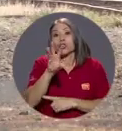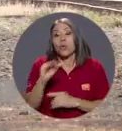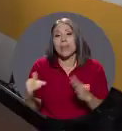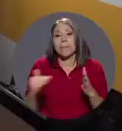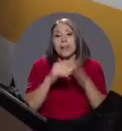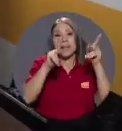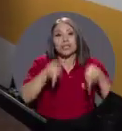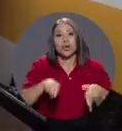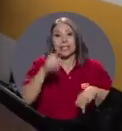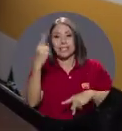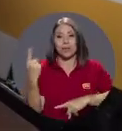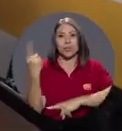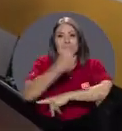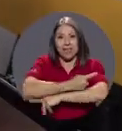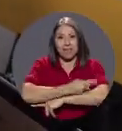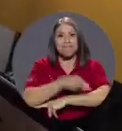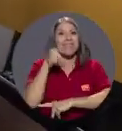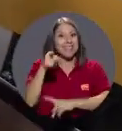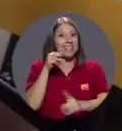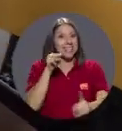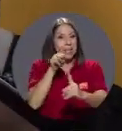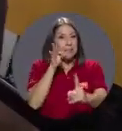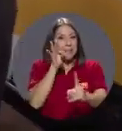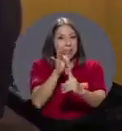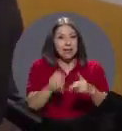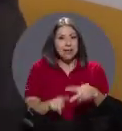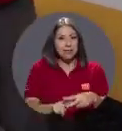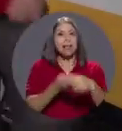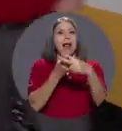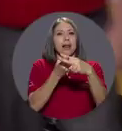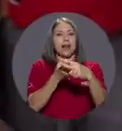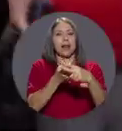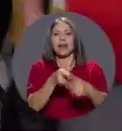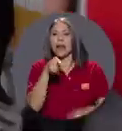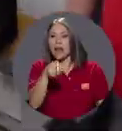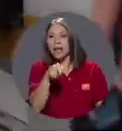pasajeros al día, que es la meta inicial que tenemos, que igual es una